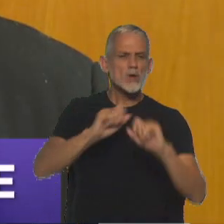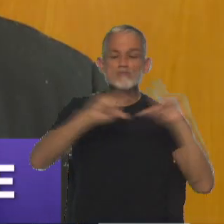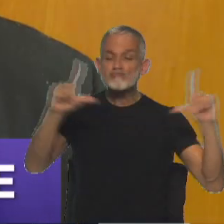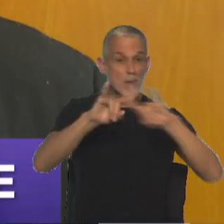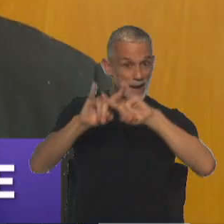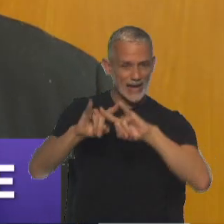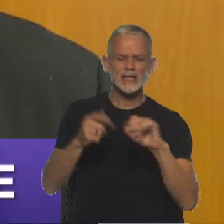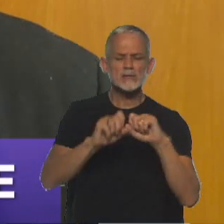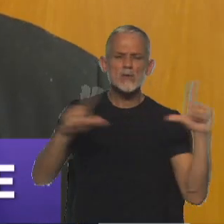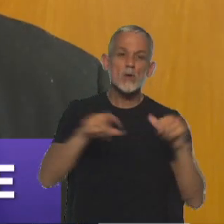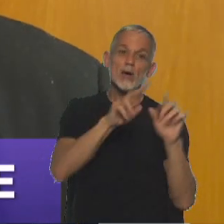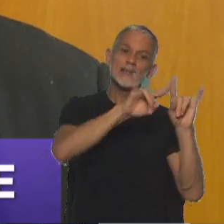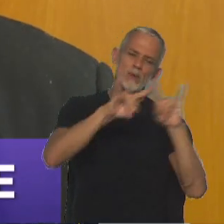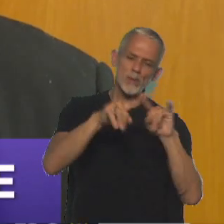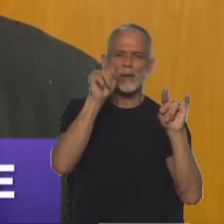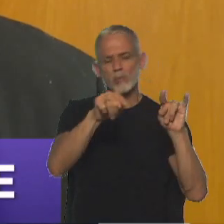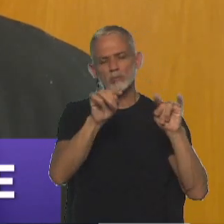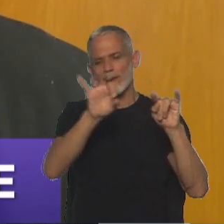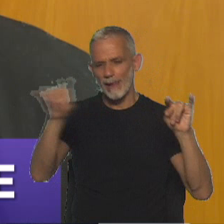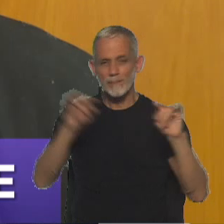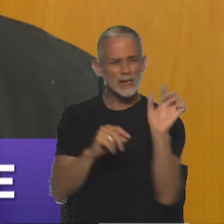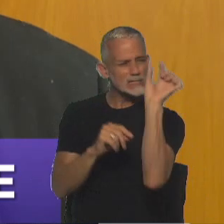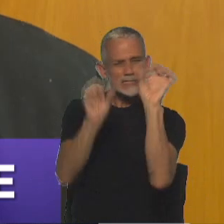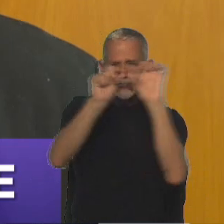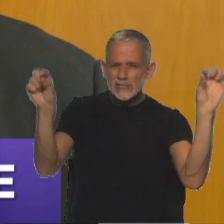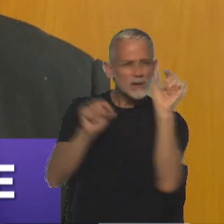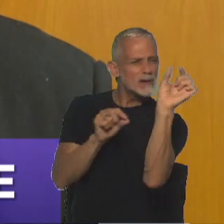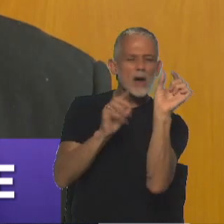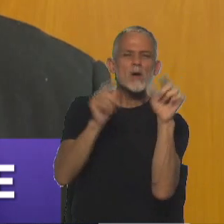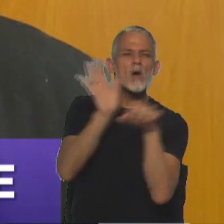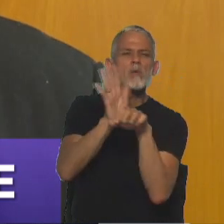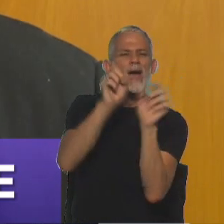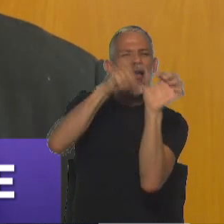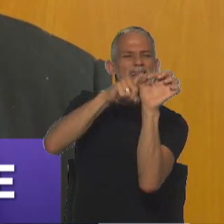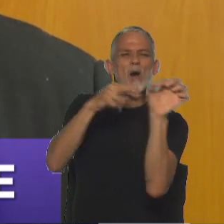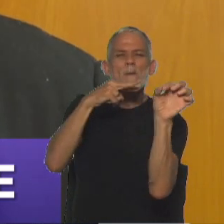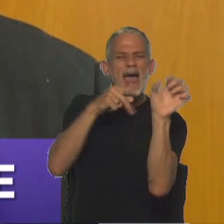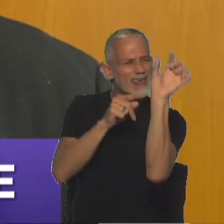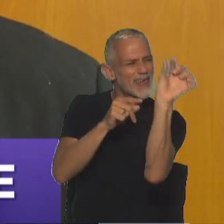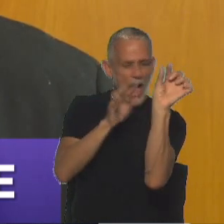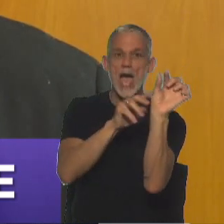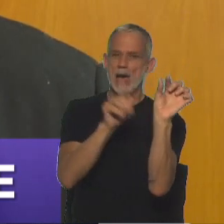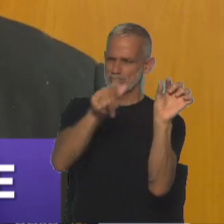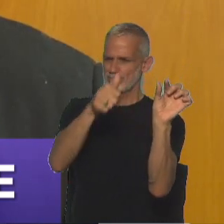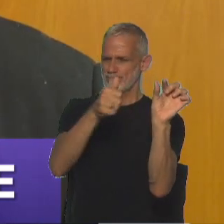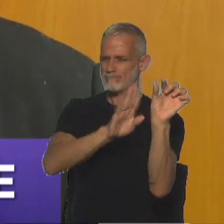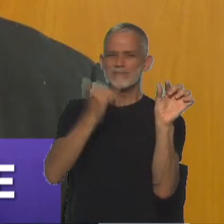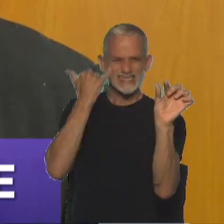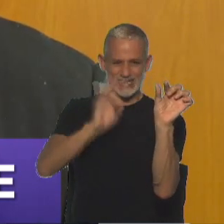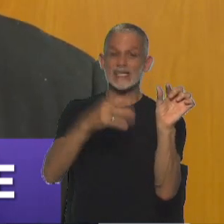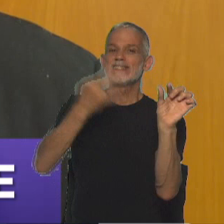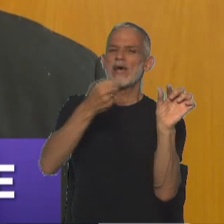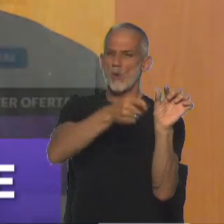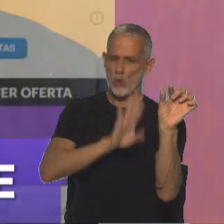sitio, uno escribe www tanto y arriba de la barrita hay como un candadito color verde. Ese es un primer paso que nos indica que el sitio es